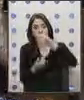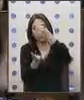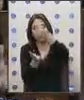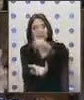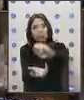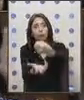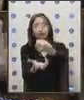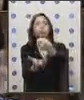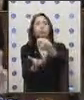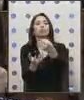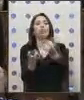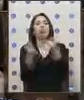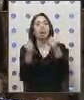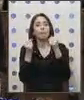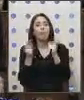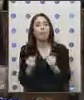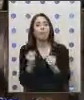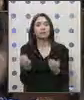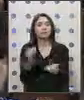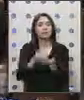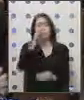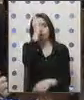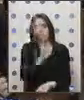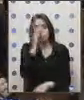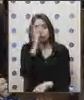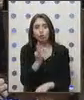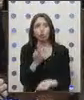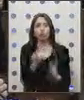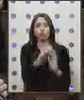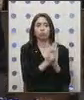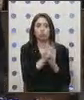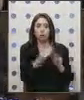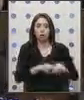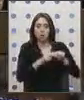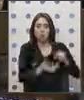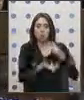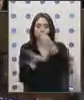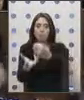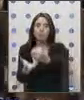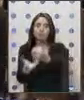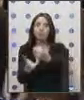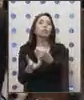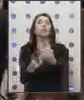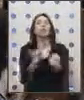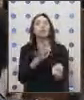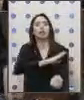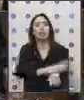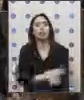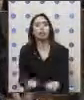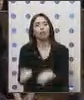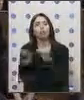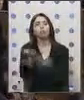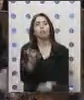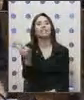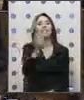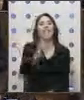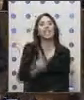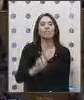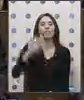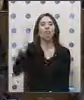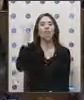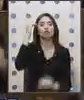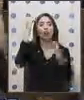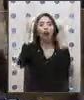de capacidades funcionarias, de presupuesto y de robustecer efectivamente el Servicio Nacional del Adulto